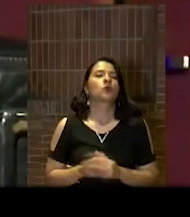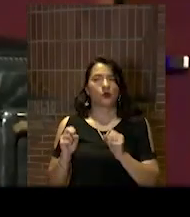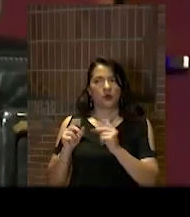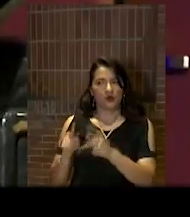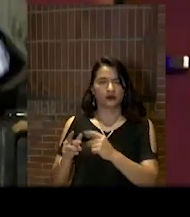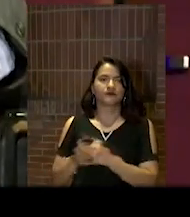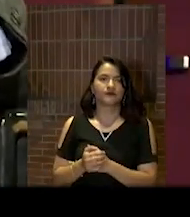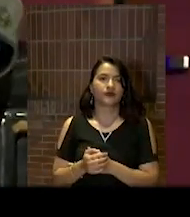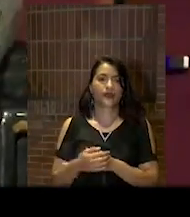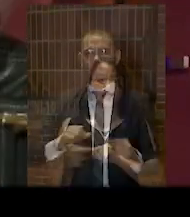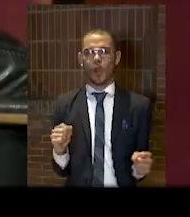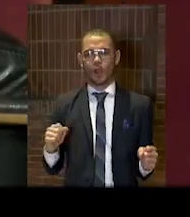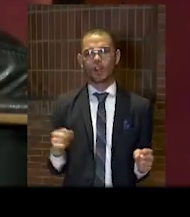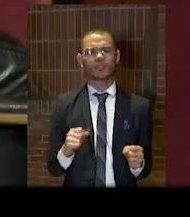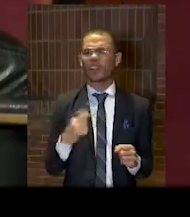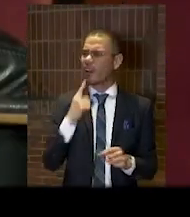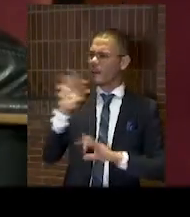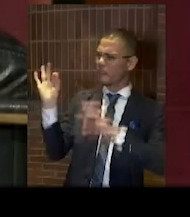norma.